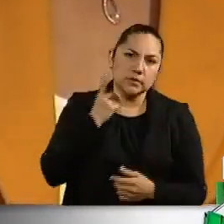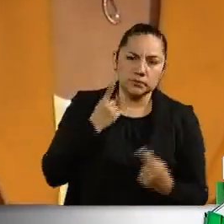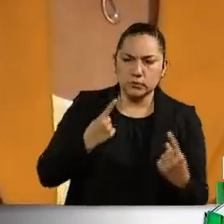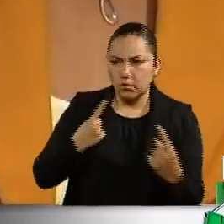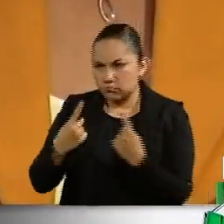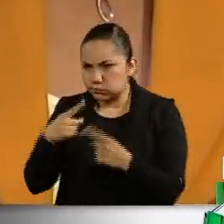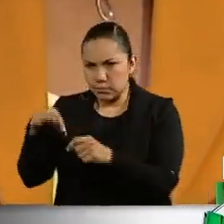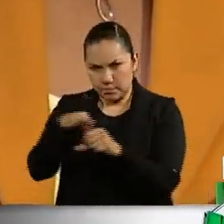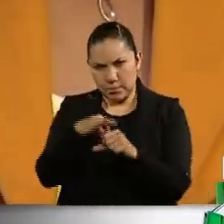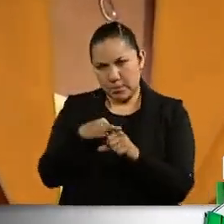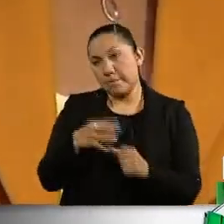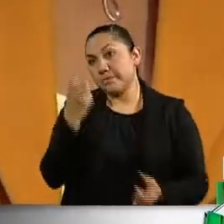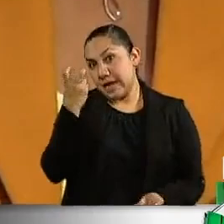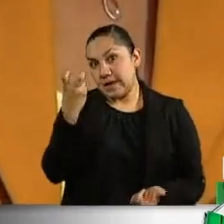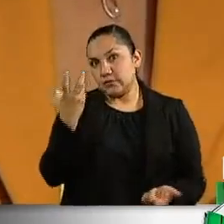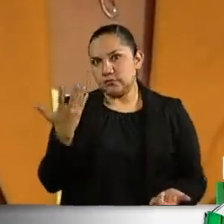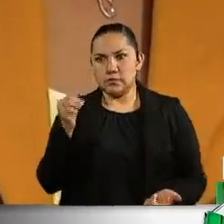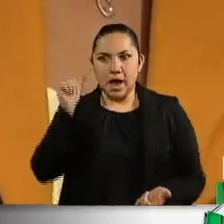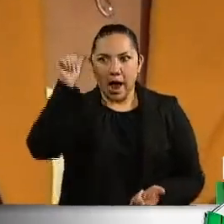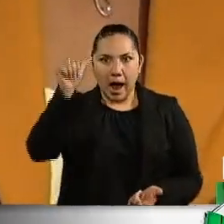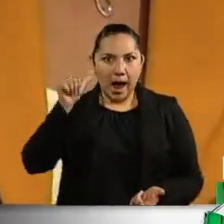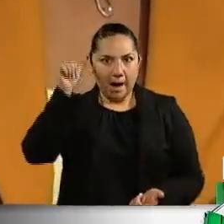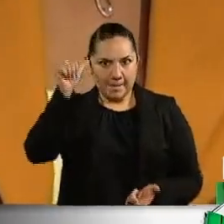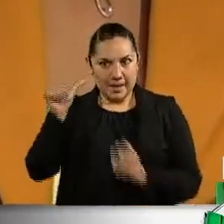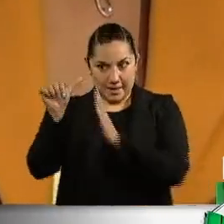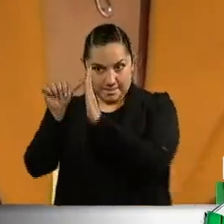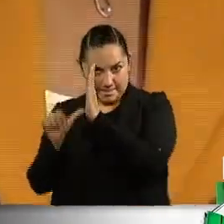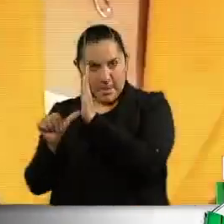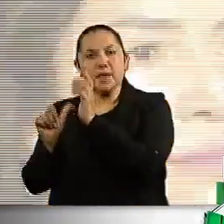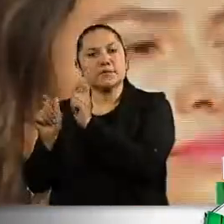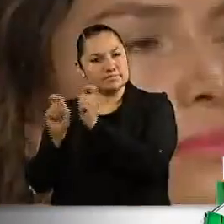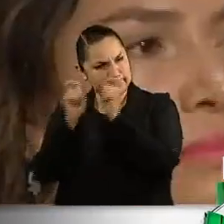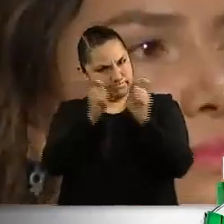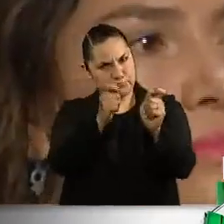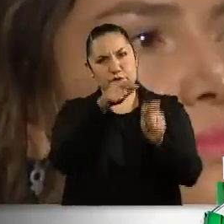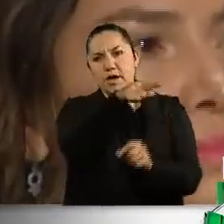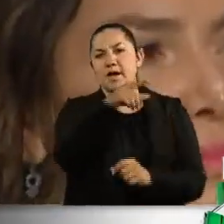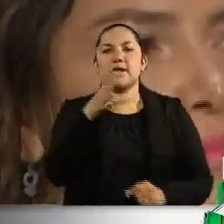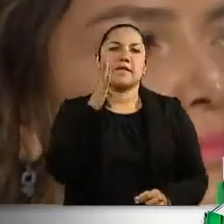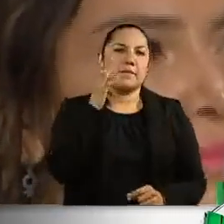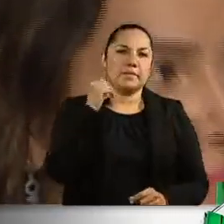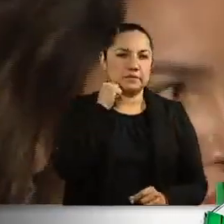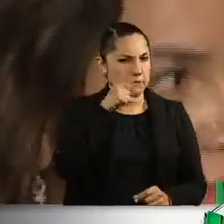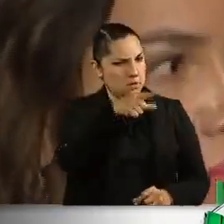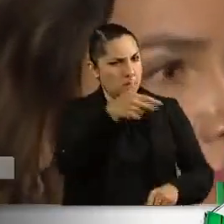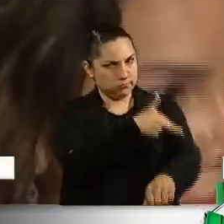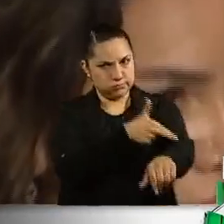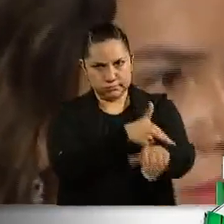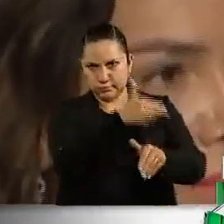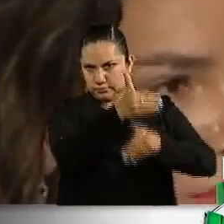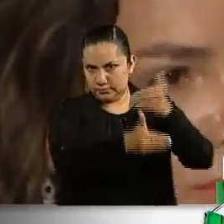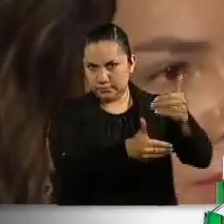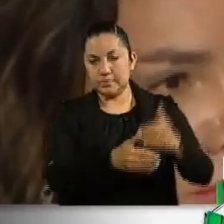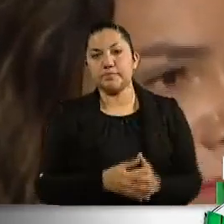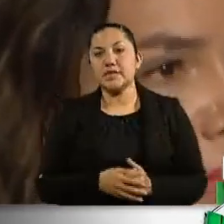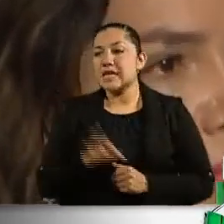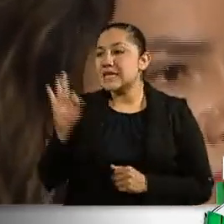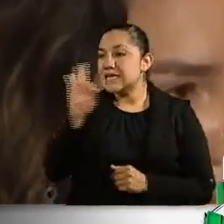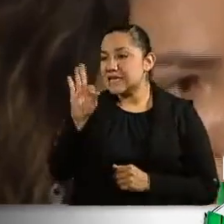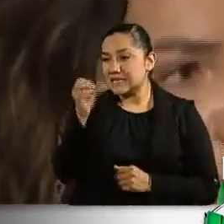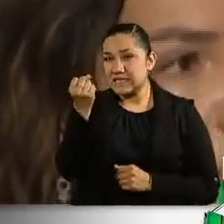para principios de abril ya el Senado tenga esta minuta. Que si no logramos que salga antes del mes de